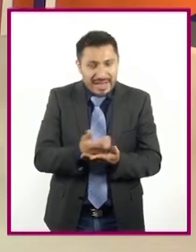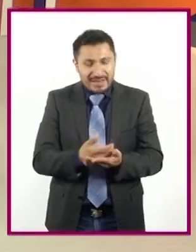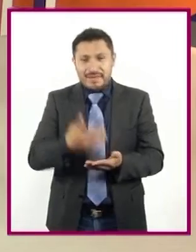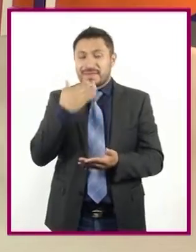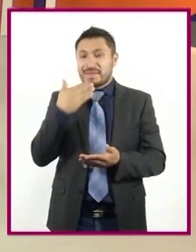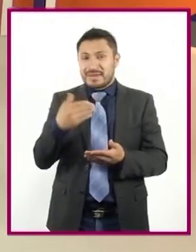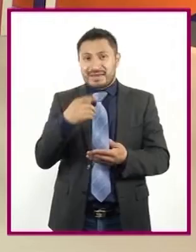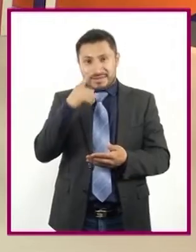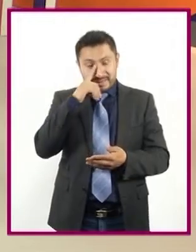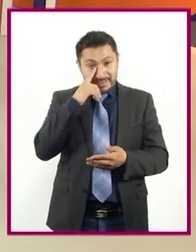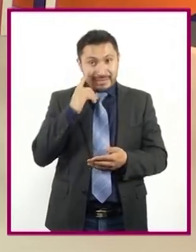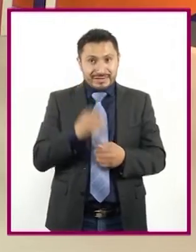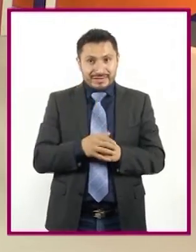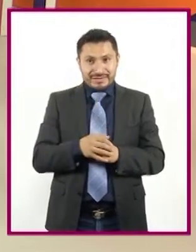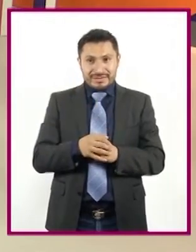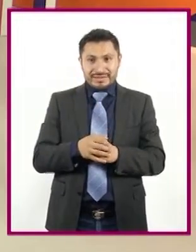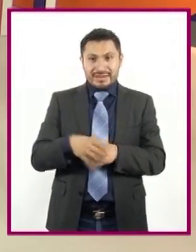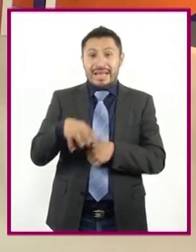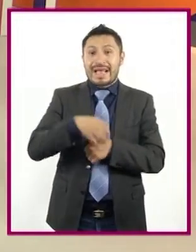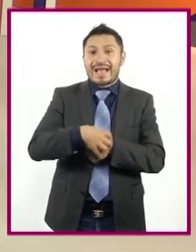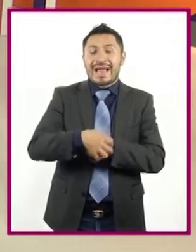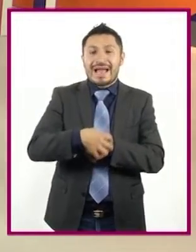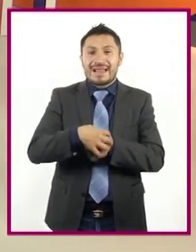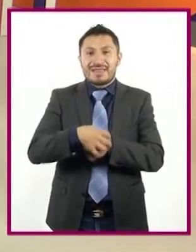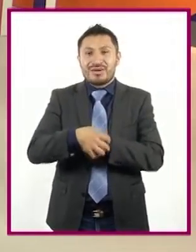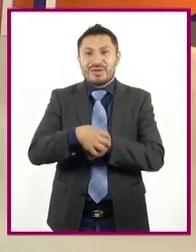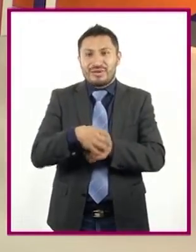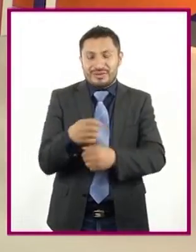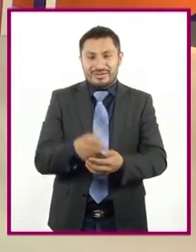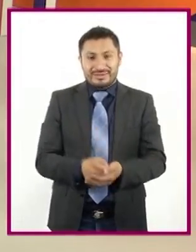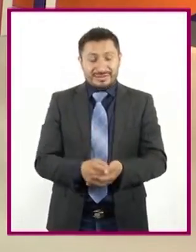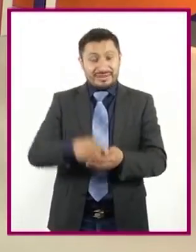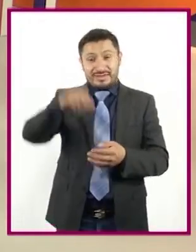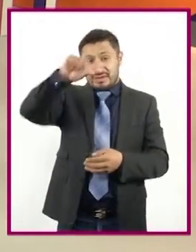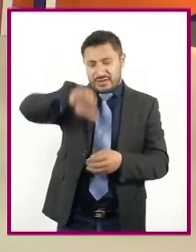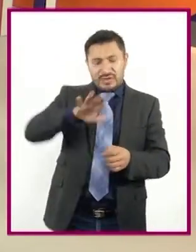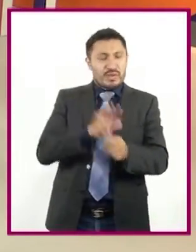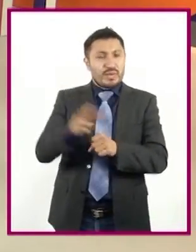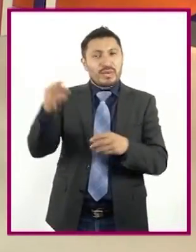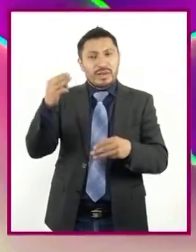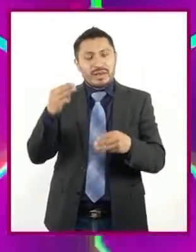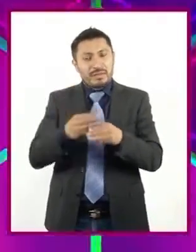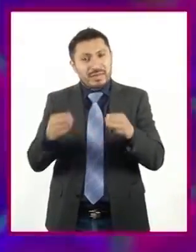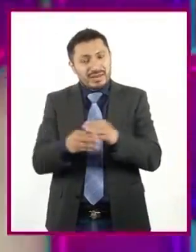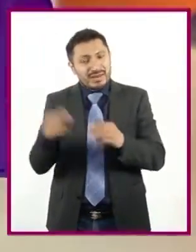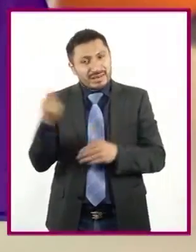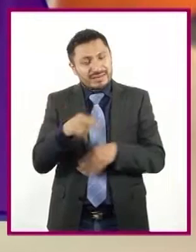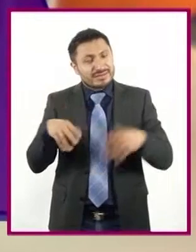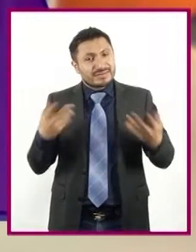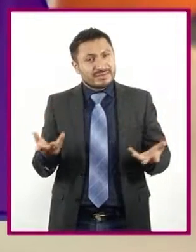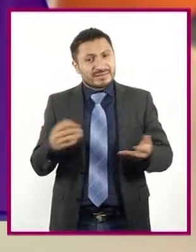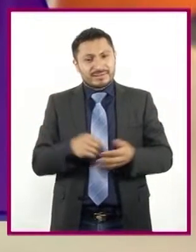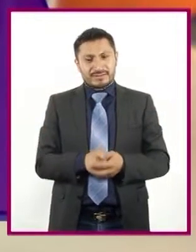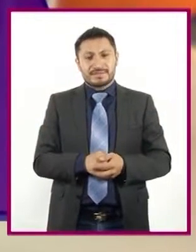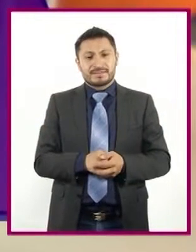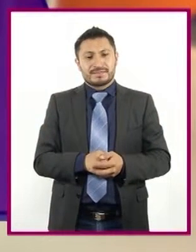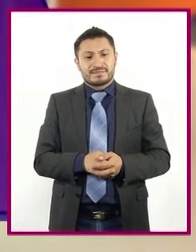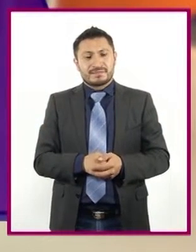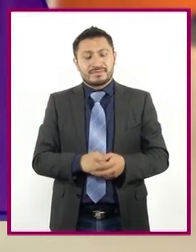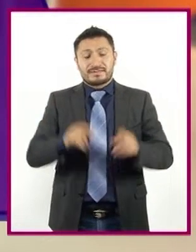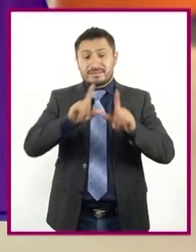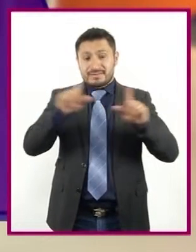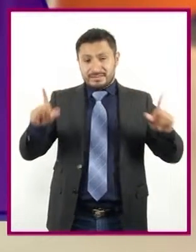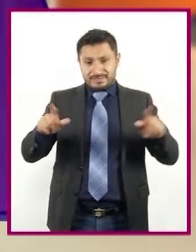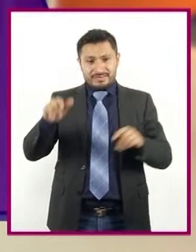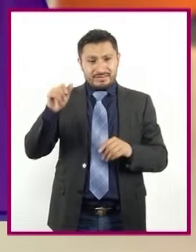los materiales que vamos a necesitar en esta sesión para hacer y deshacer y aprender. Tengan listo